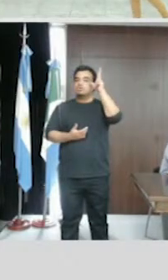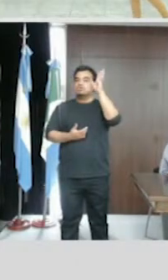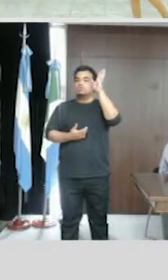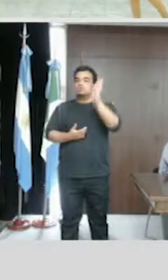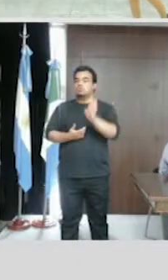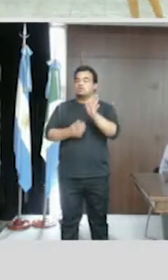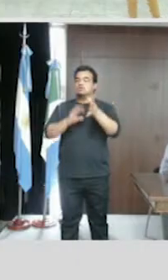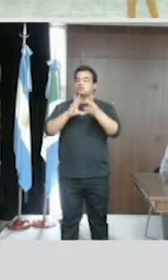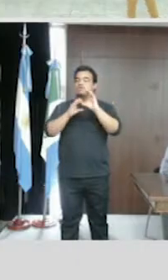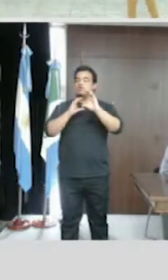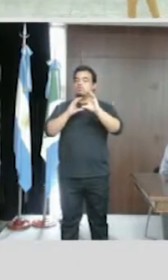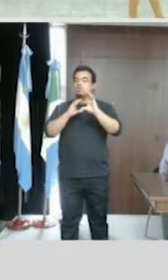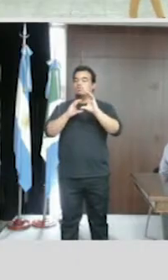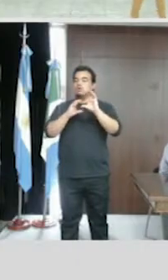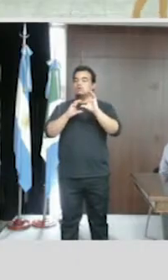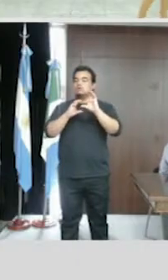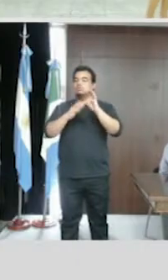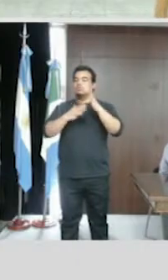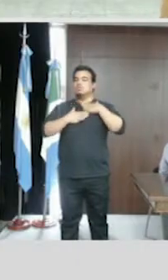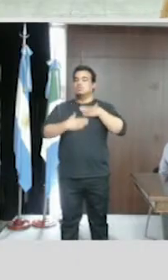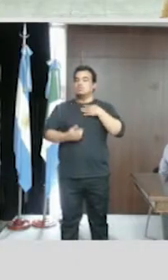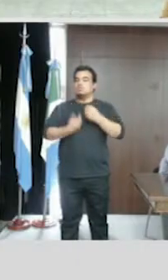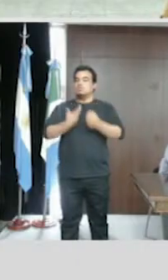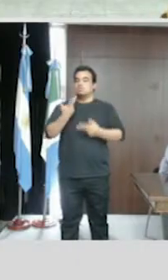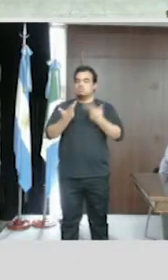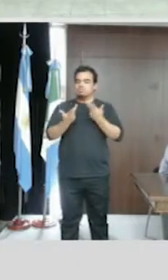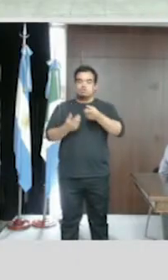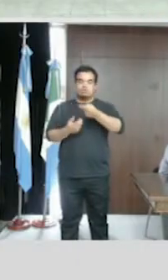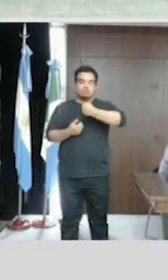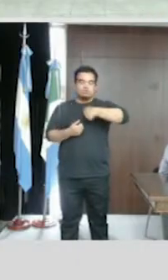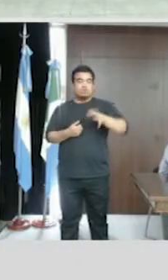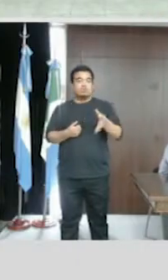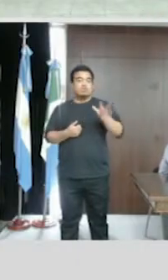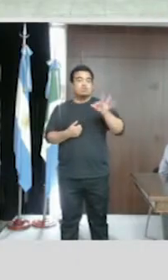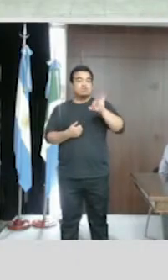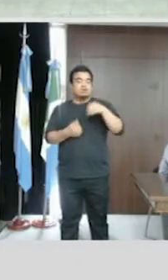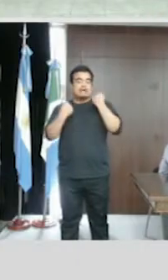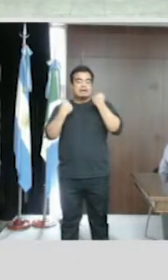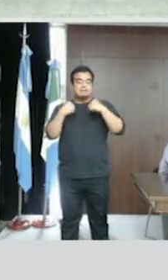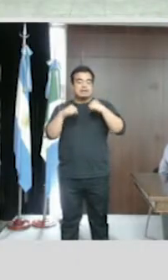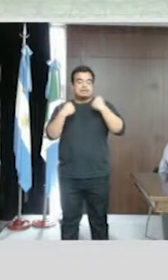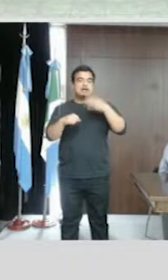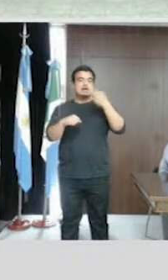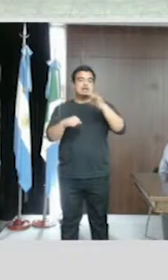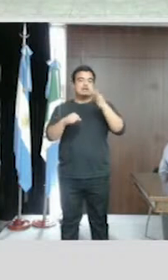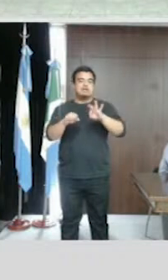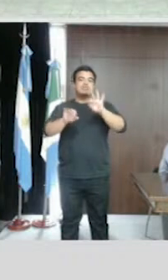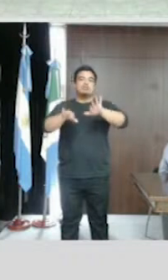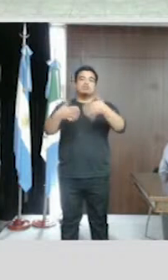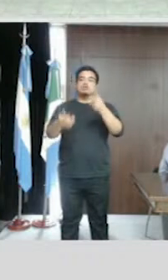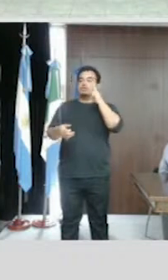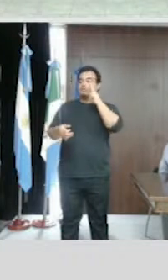humanos. Y que debemos reentrenarnos para poder entender. Afecta entonces las